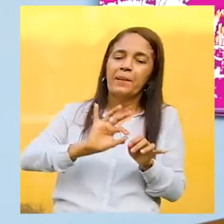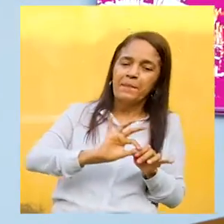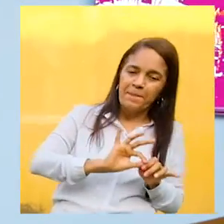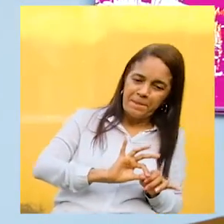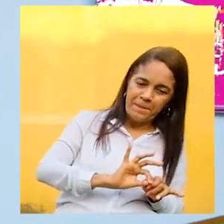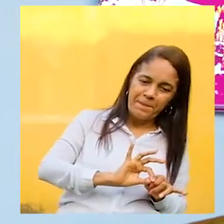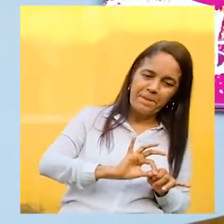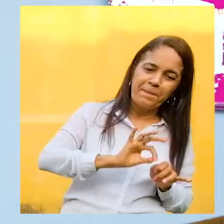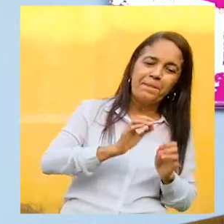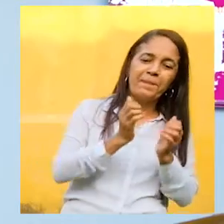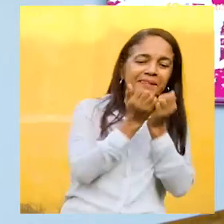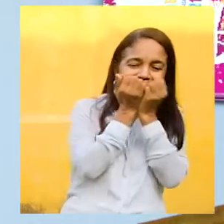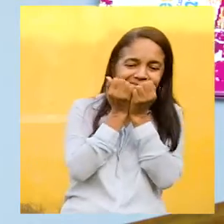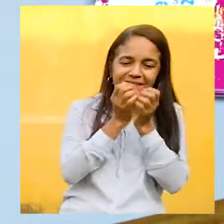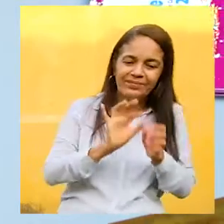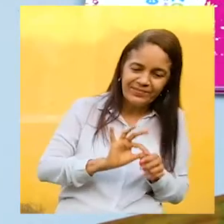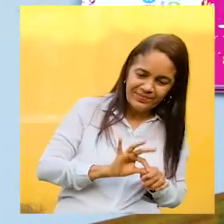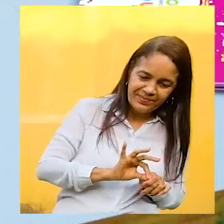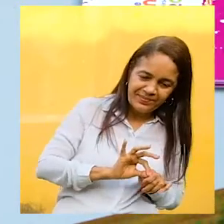quitamos el sticker.